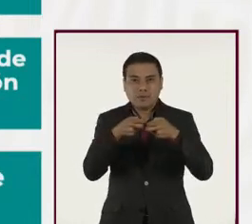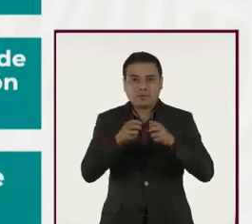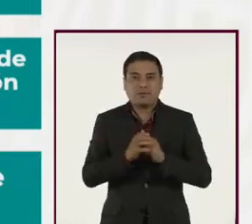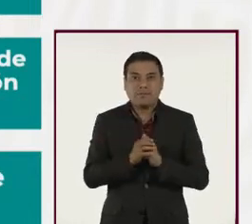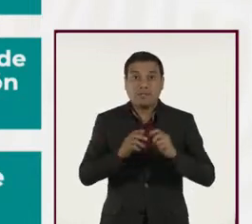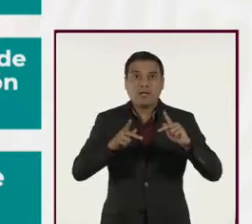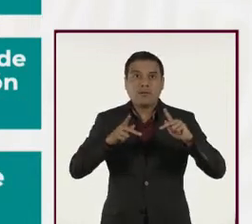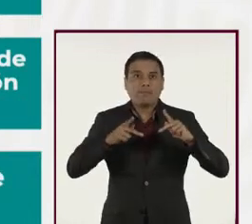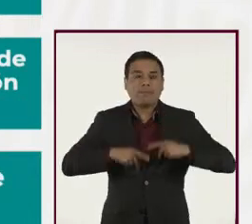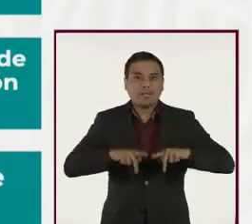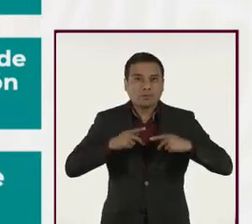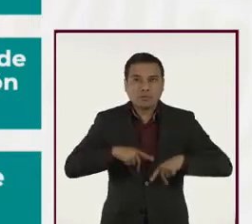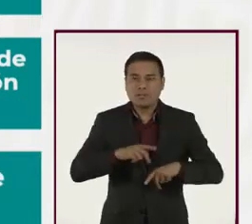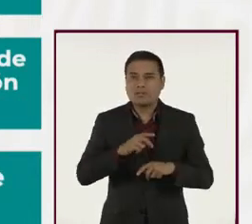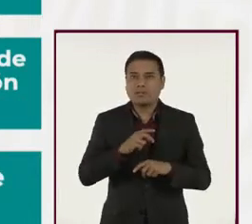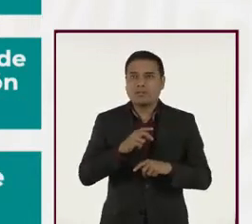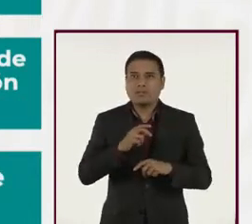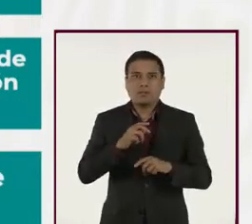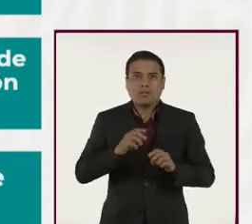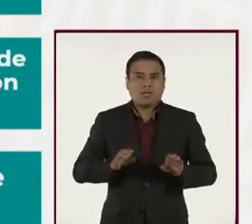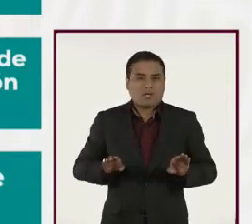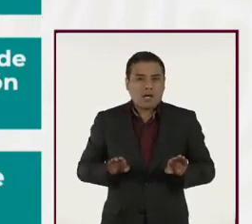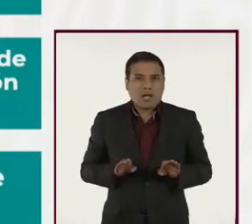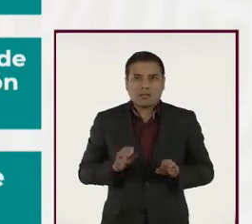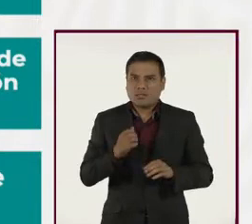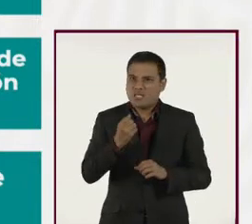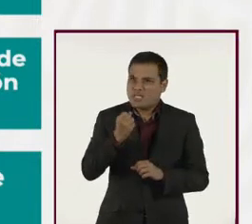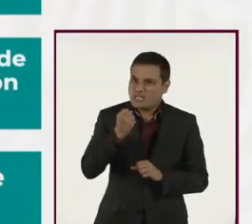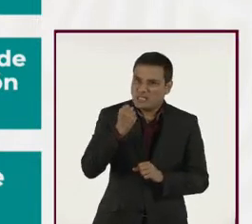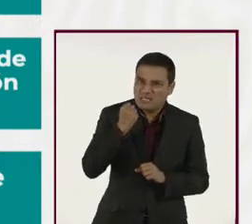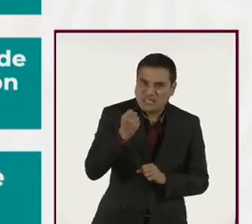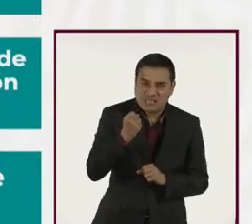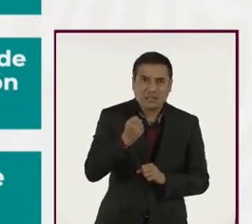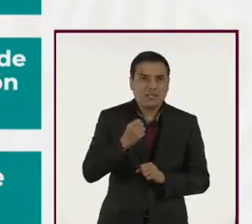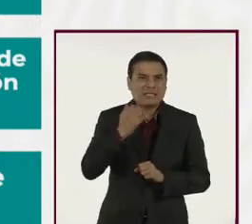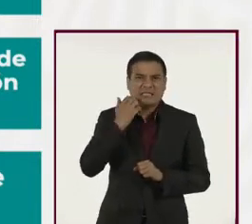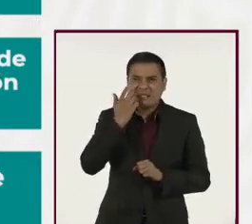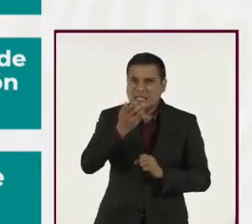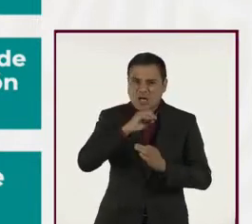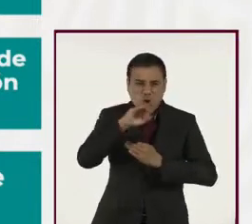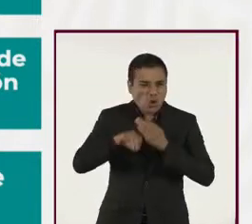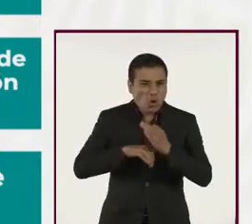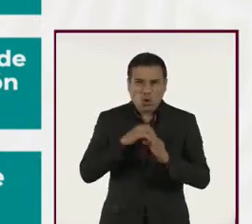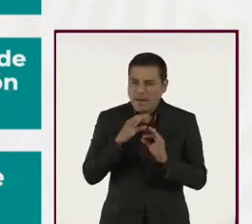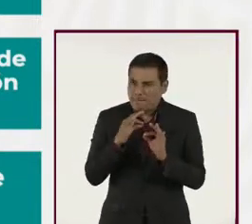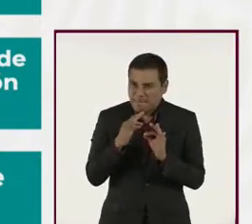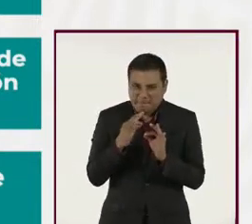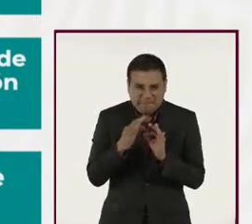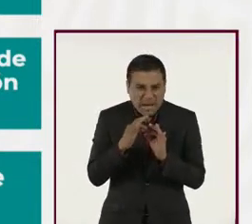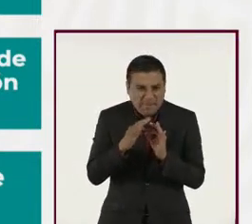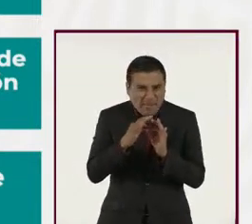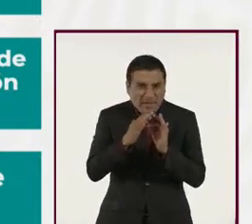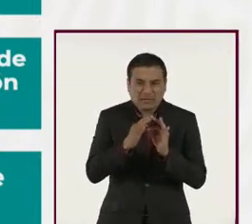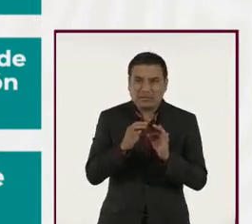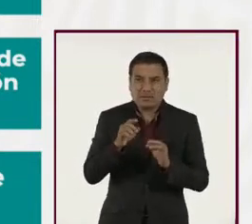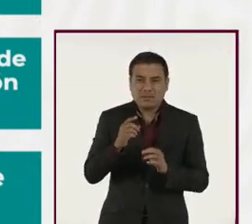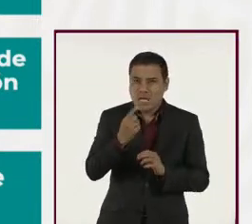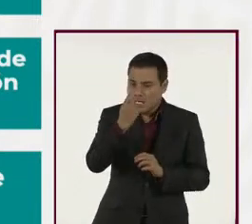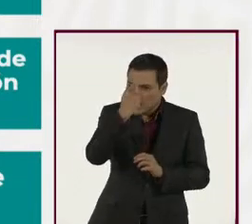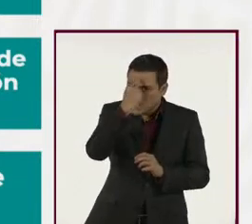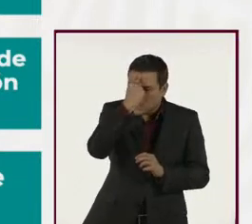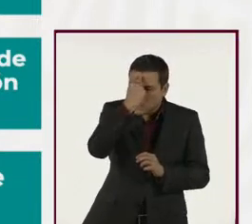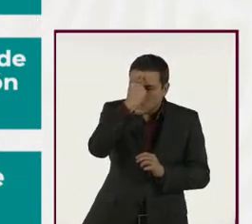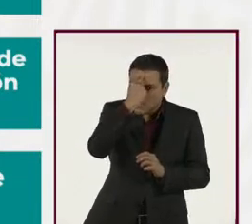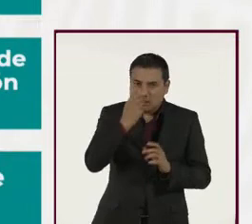altamente rígidas, con alto sentido de perfeccionismo, donde tienen un comportamiento obsesivo y esto los lleva, al ser